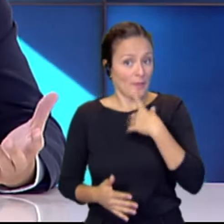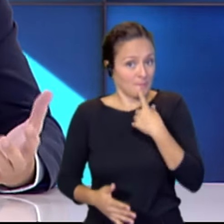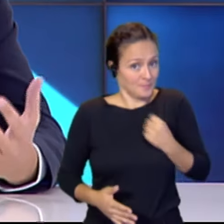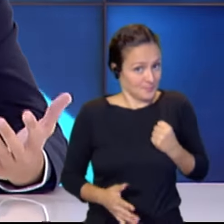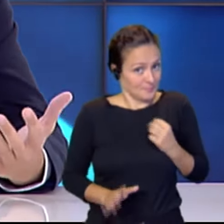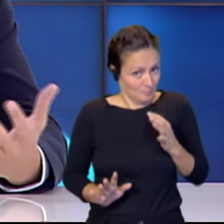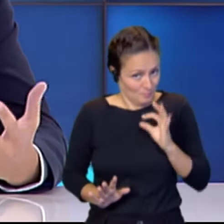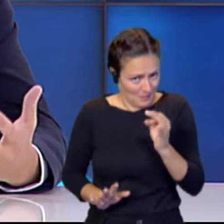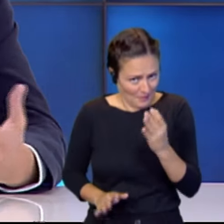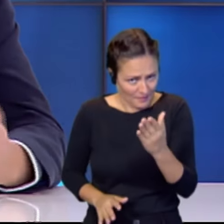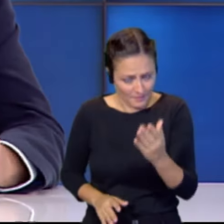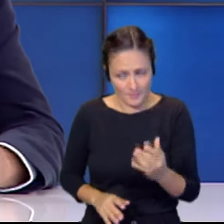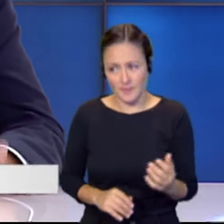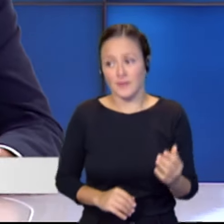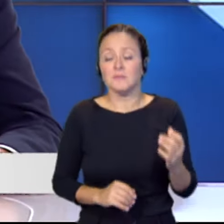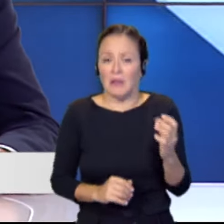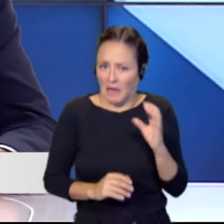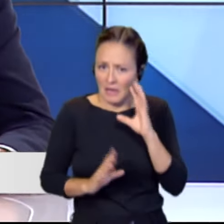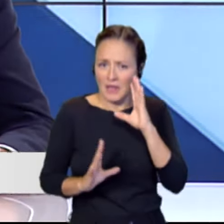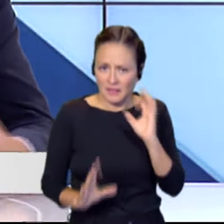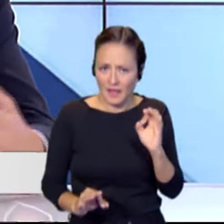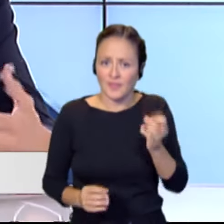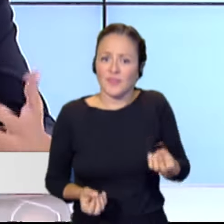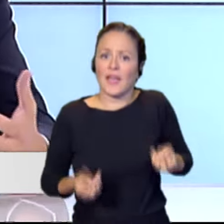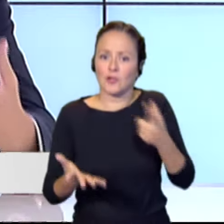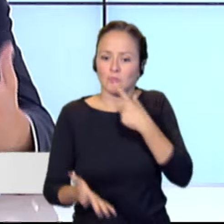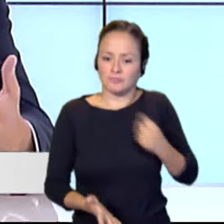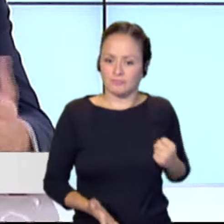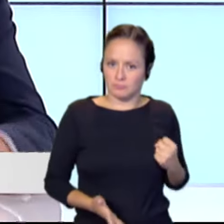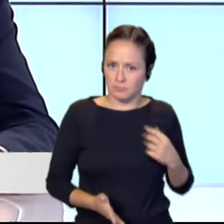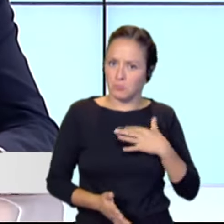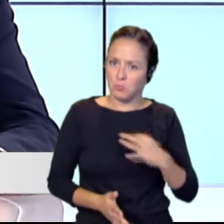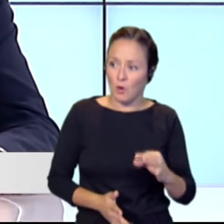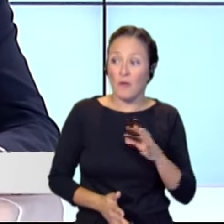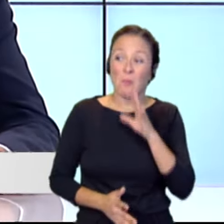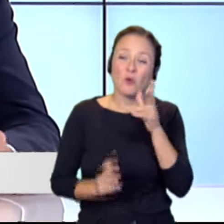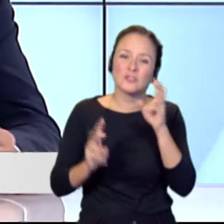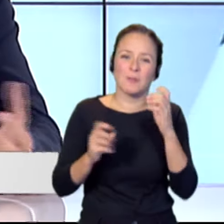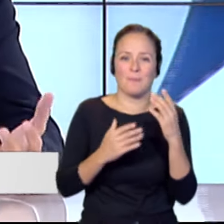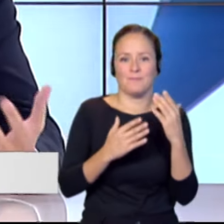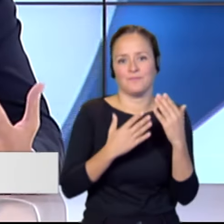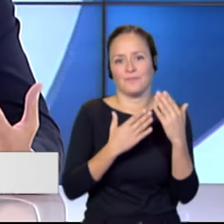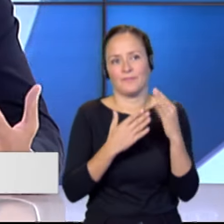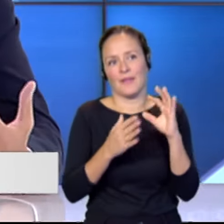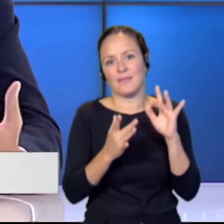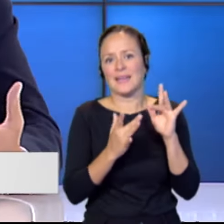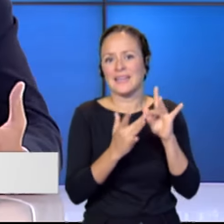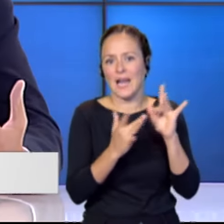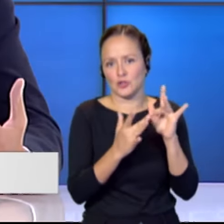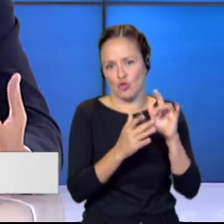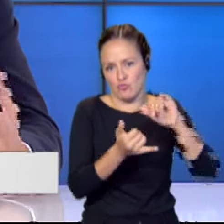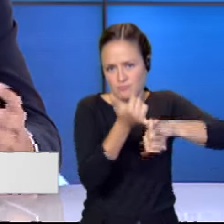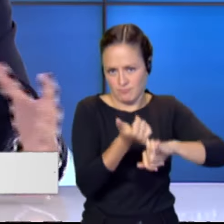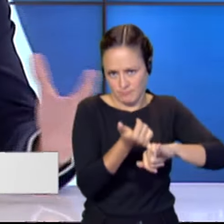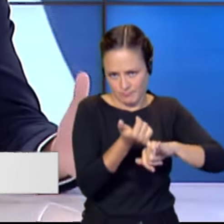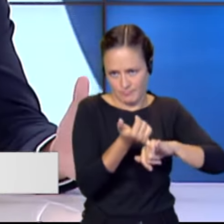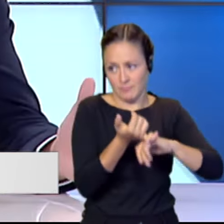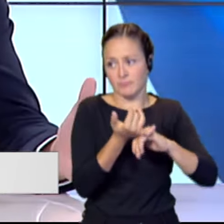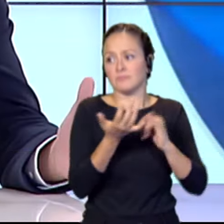capacidad precisamente de abstenerse de de declarar precisamente por esa relación de afectividad que hace que por un lado pues